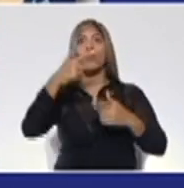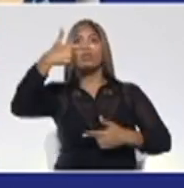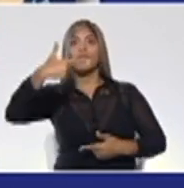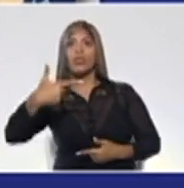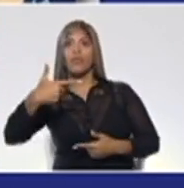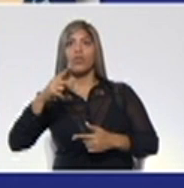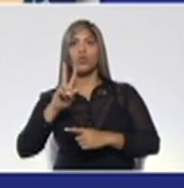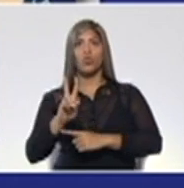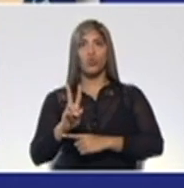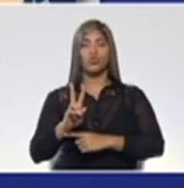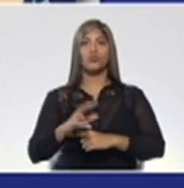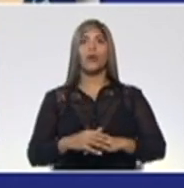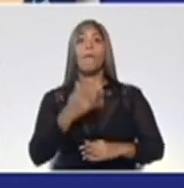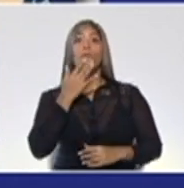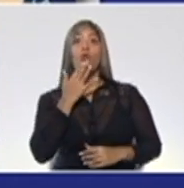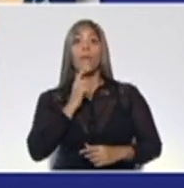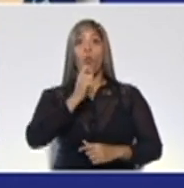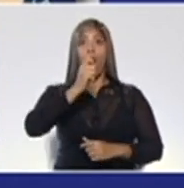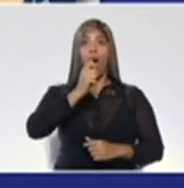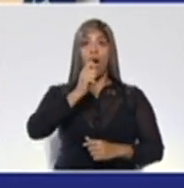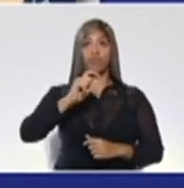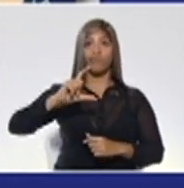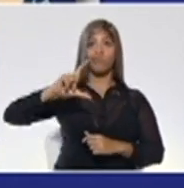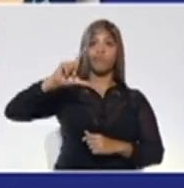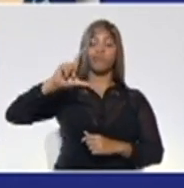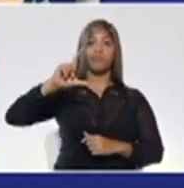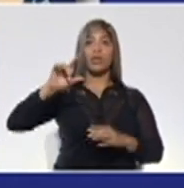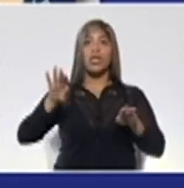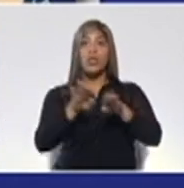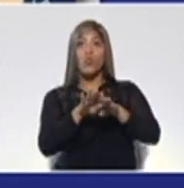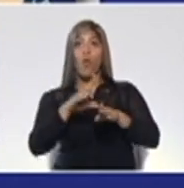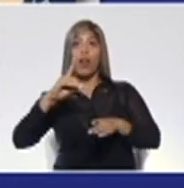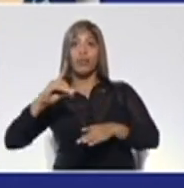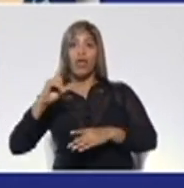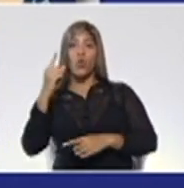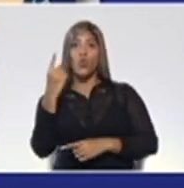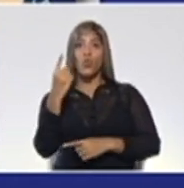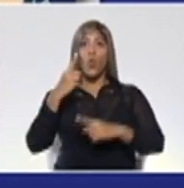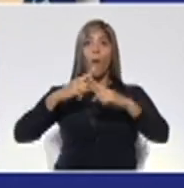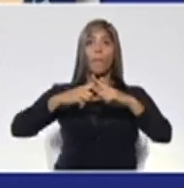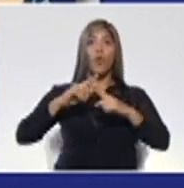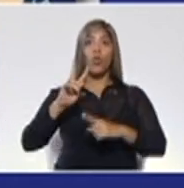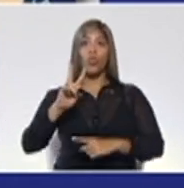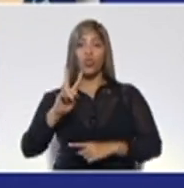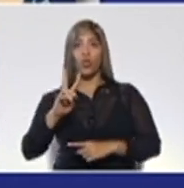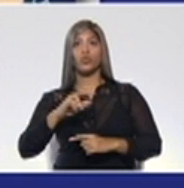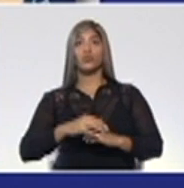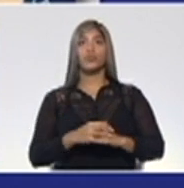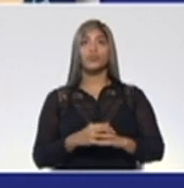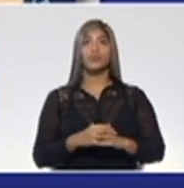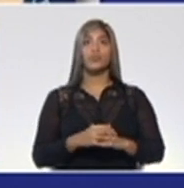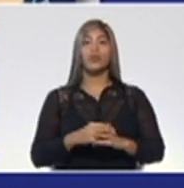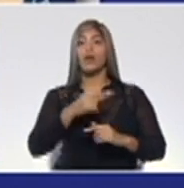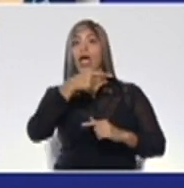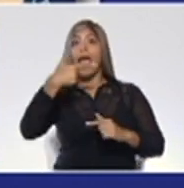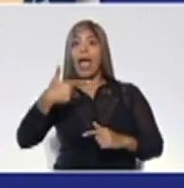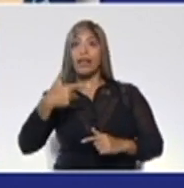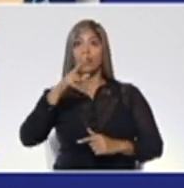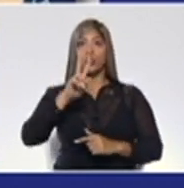es, A mayúscula igual de 1 por D2 sobre